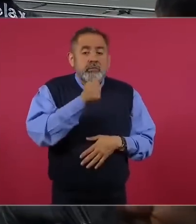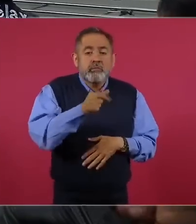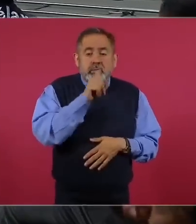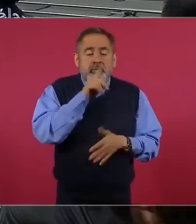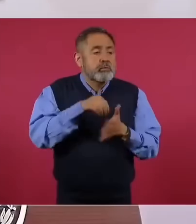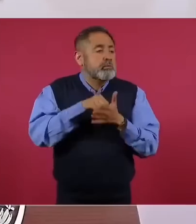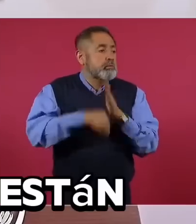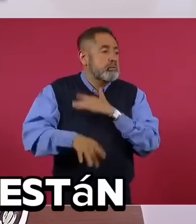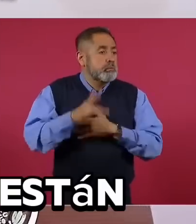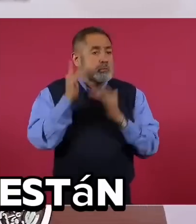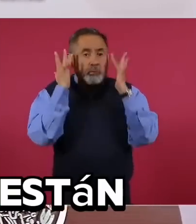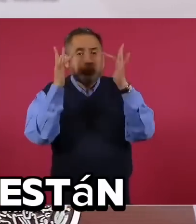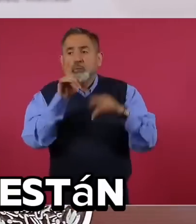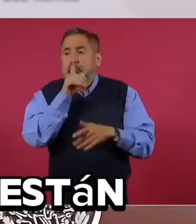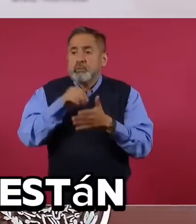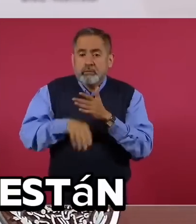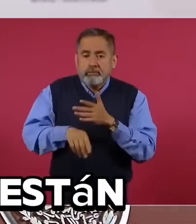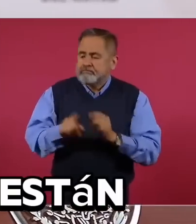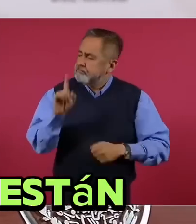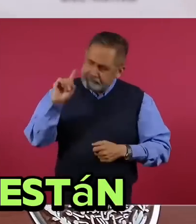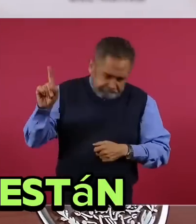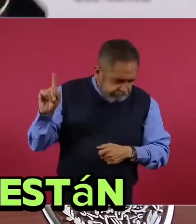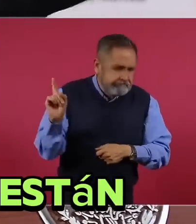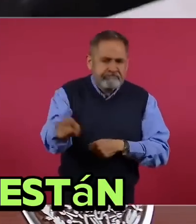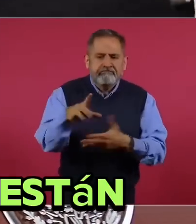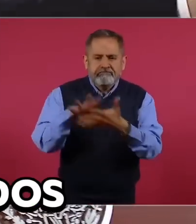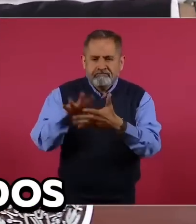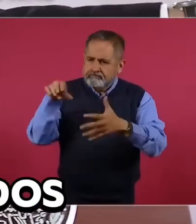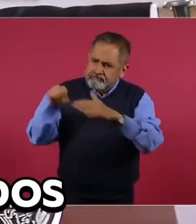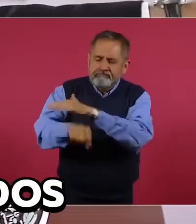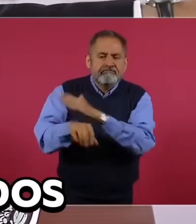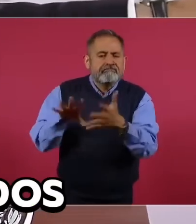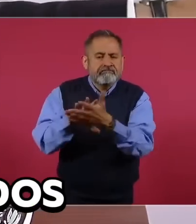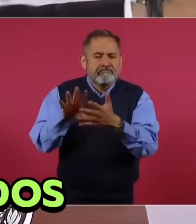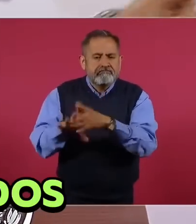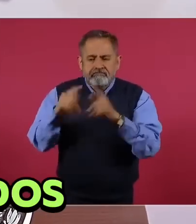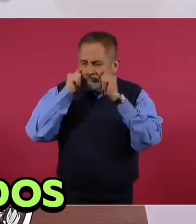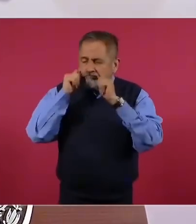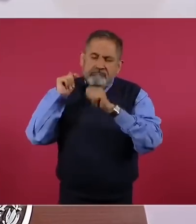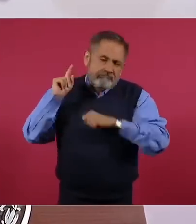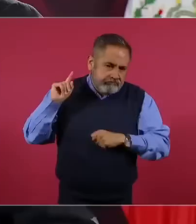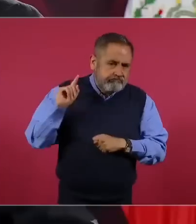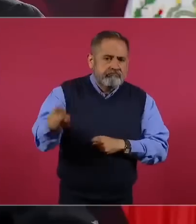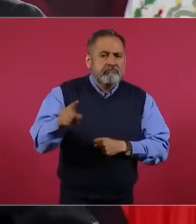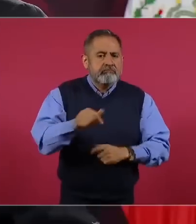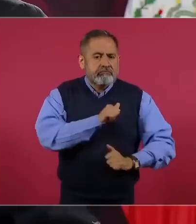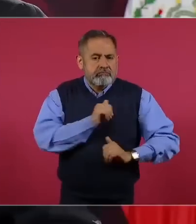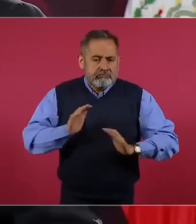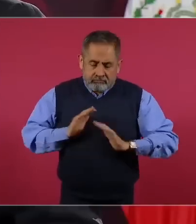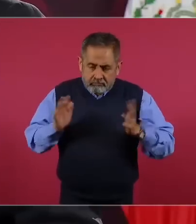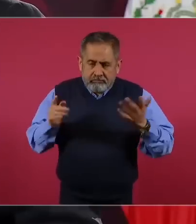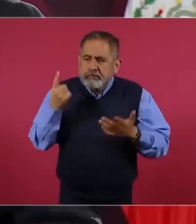y de delincuencia organizada están procesados los soldados.